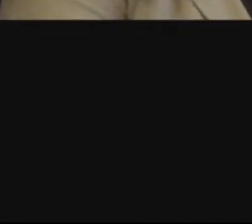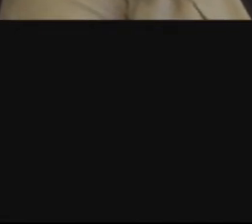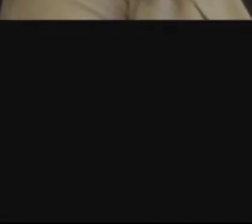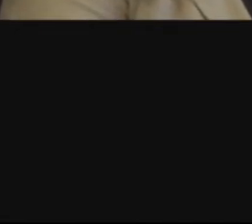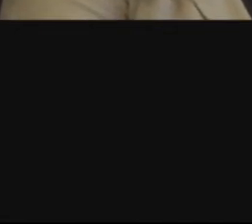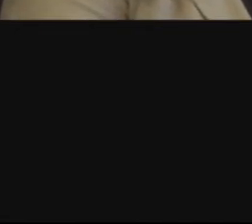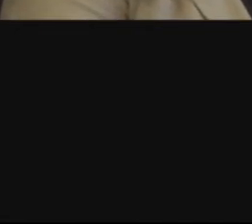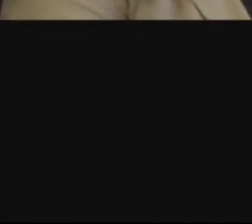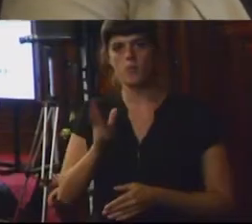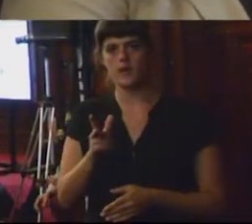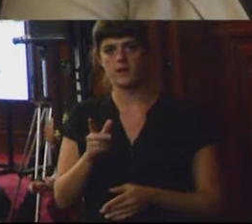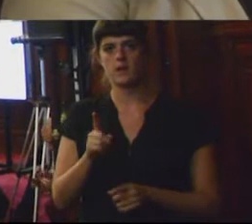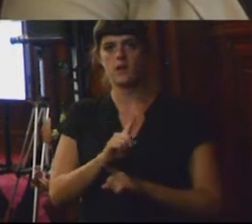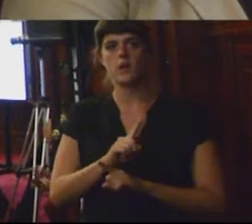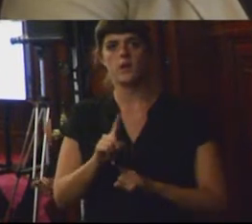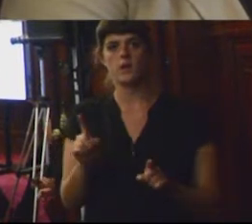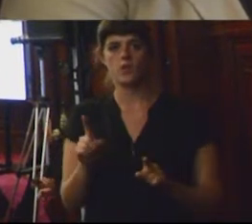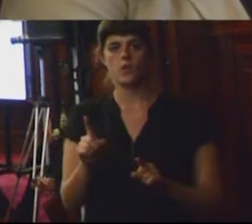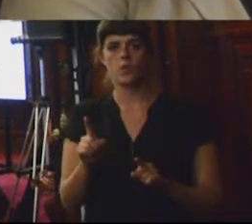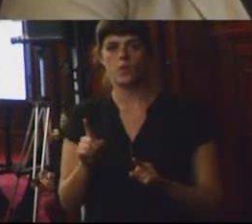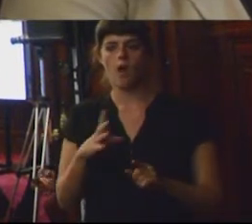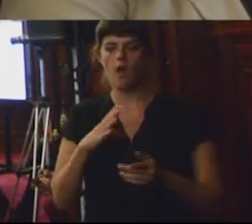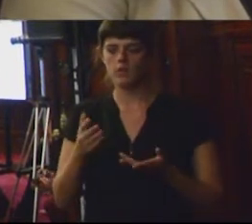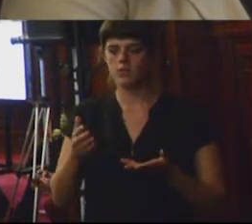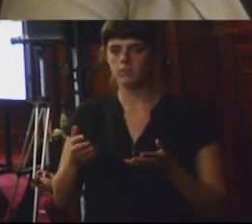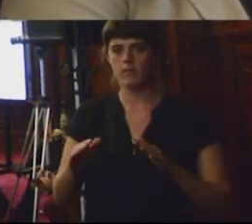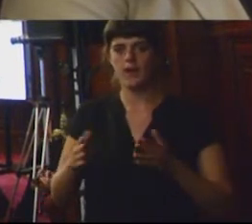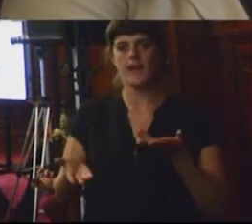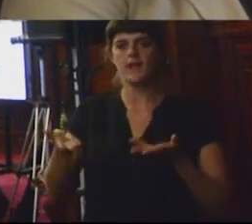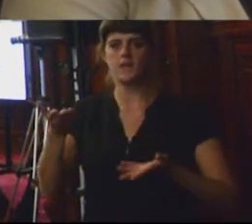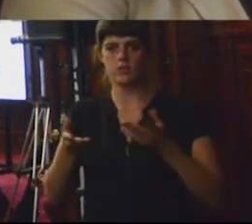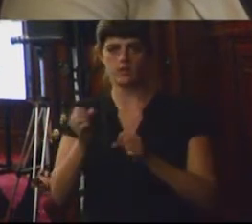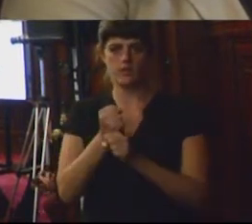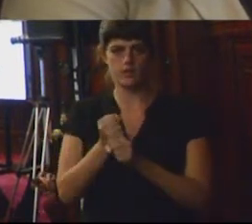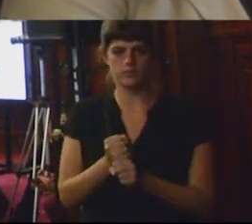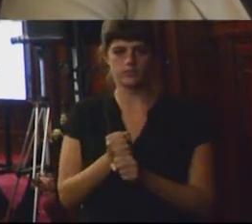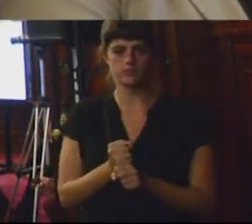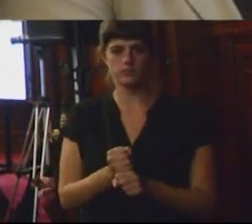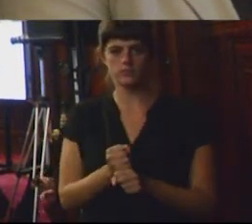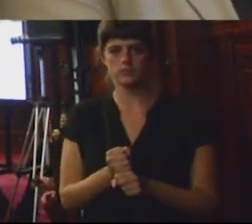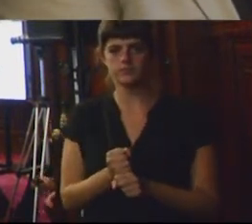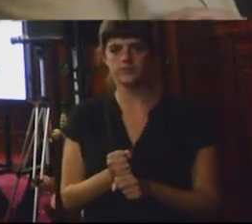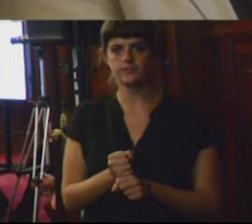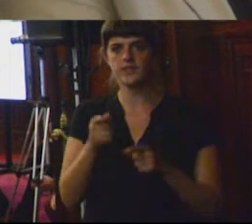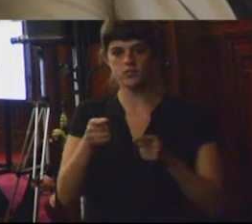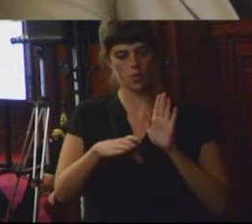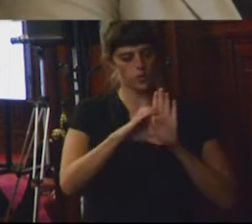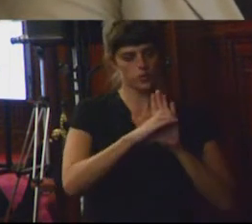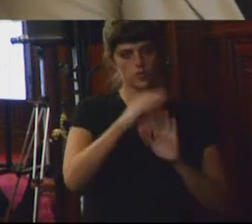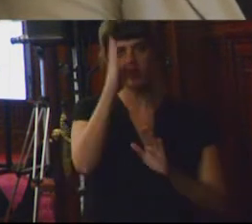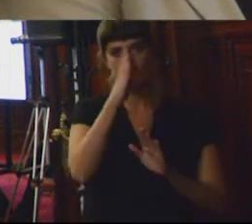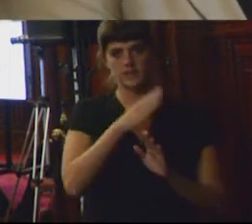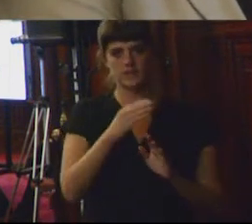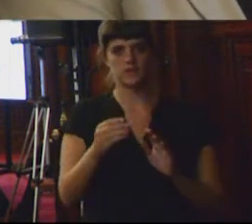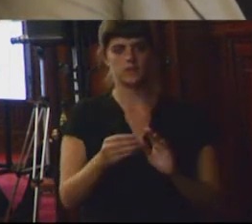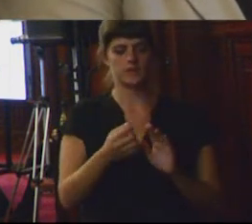la dignidad de la persona humana y no mantiene su equilibrio en el capital de trabajo. Artículo 5 de la Constitución